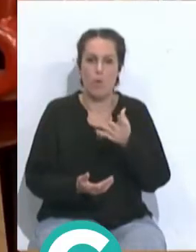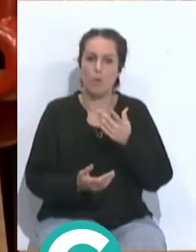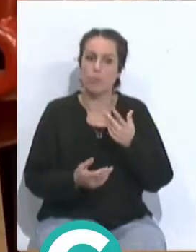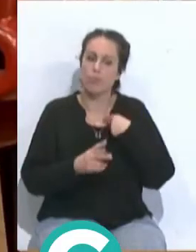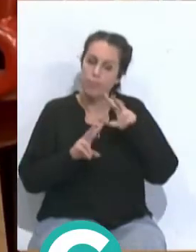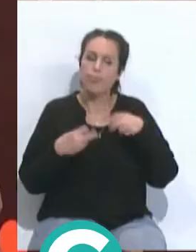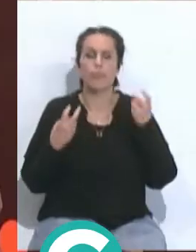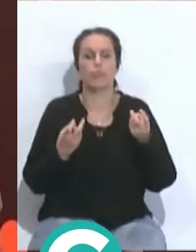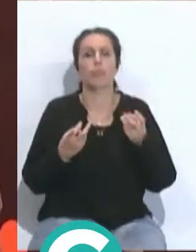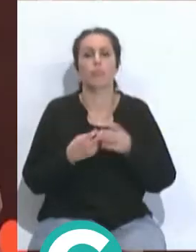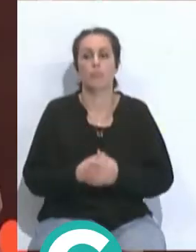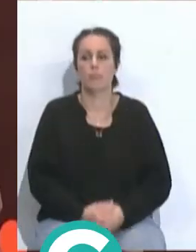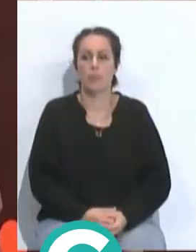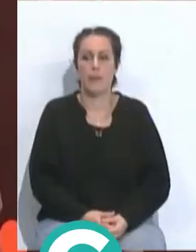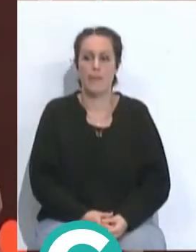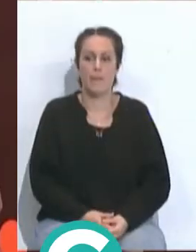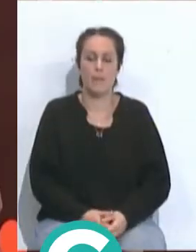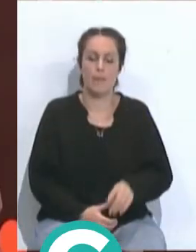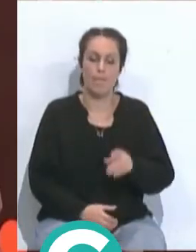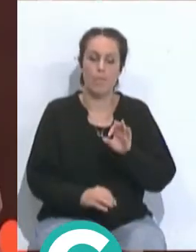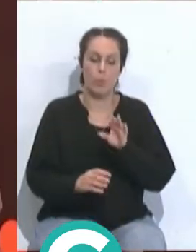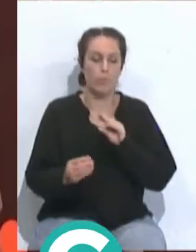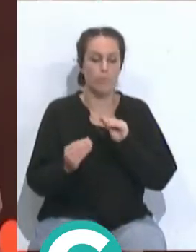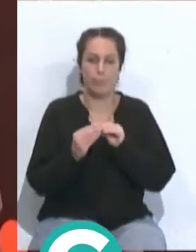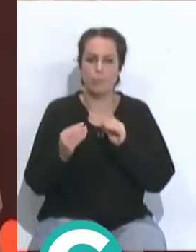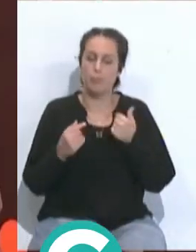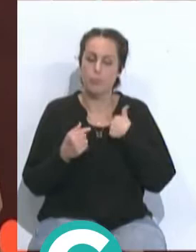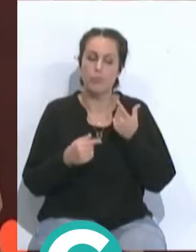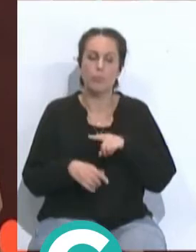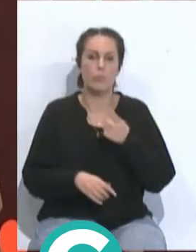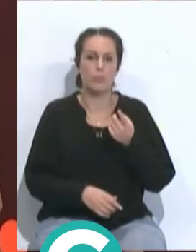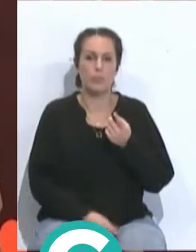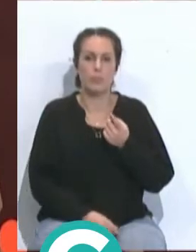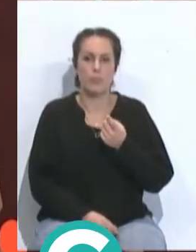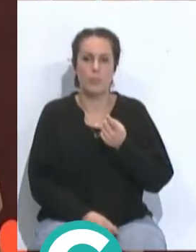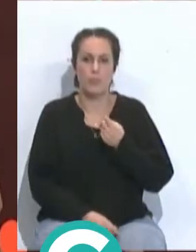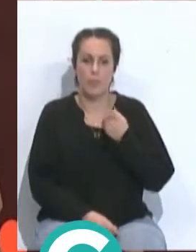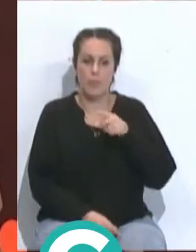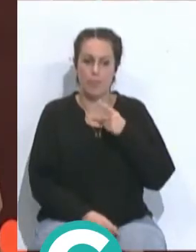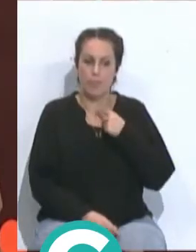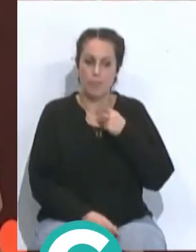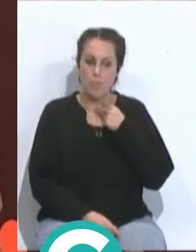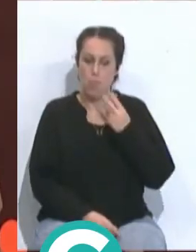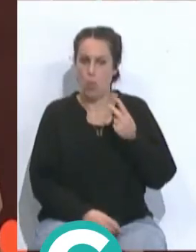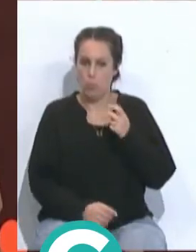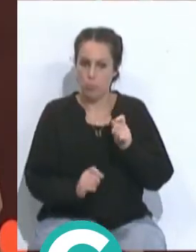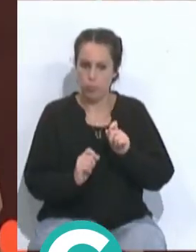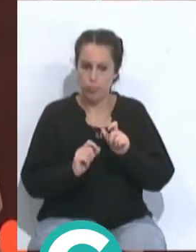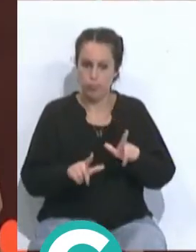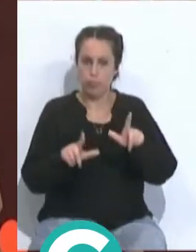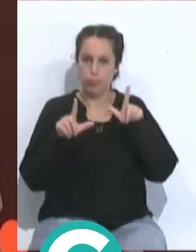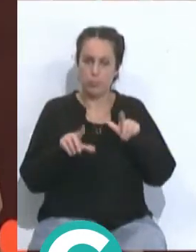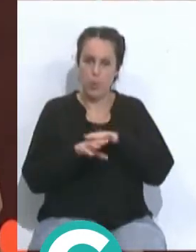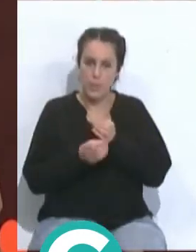¿no? Desde luego que sí, coincido plenamente con eso, y bueno, nos gusta dar altavoz, ¿no?, a ese tipo de mensajes, porque muchas